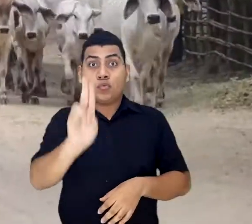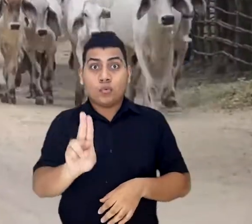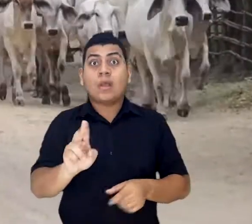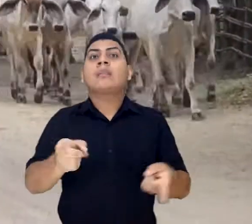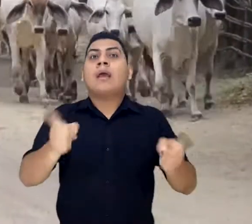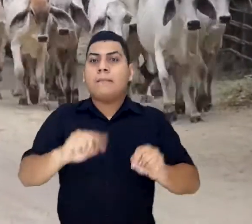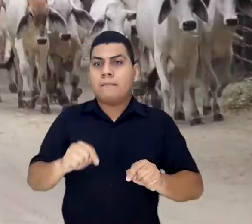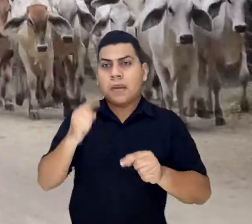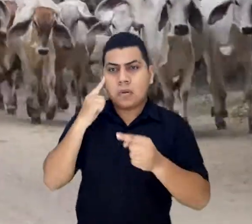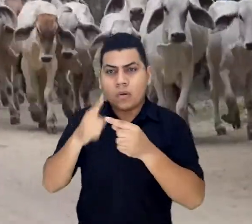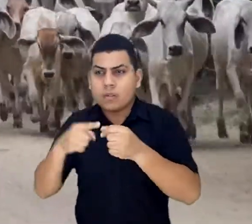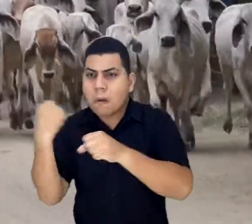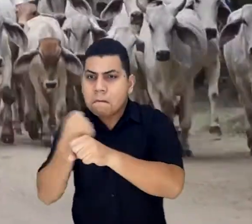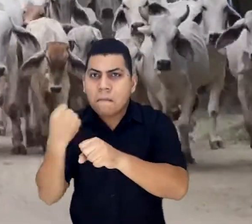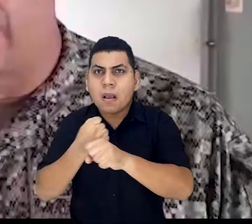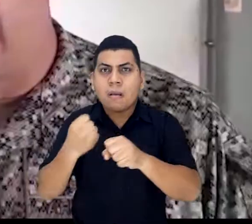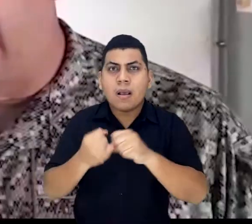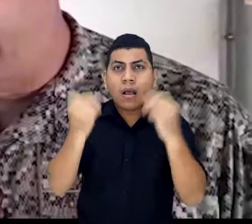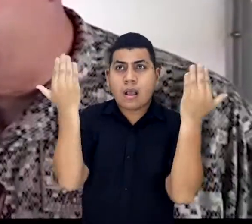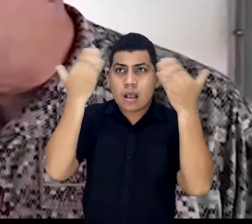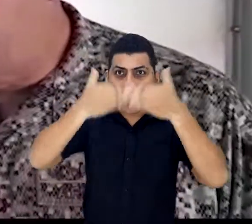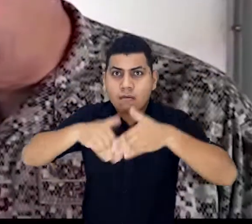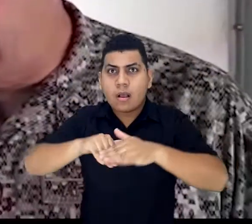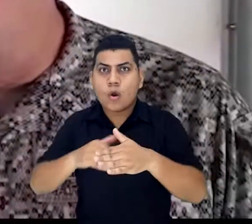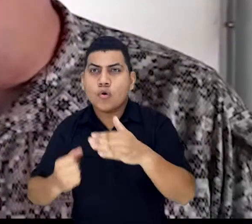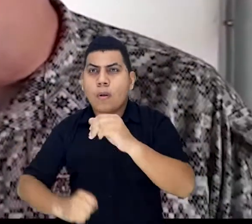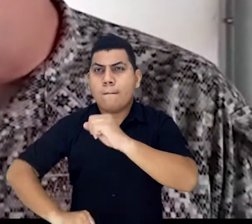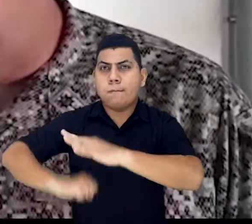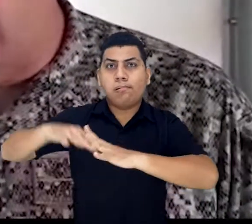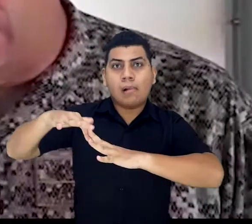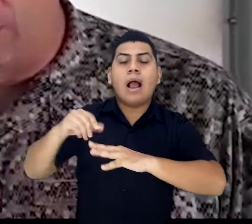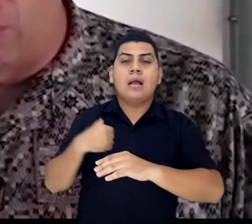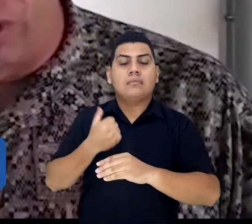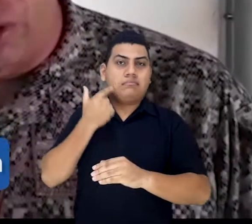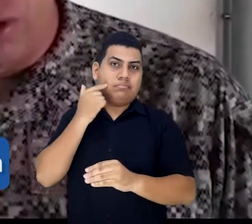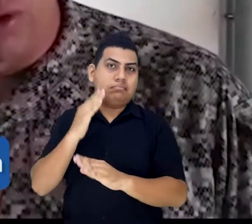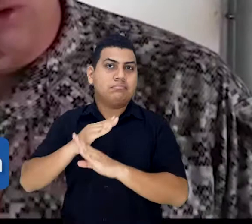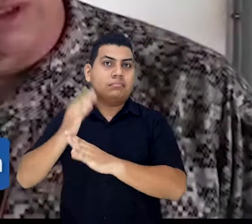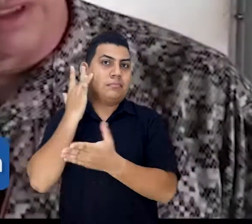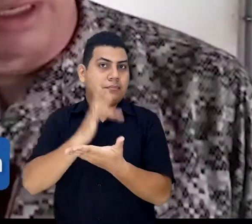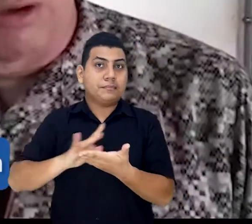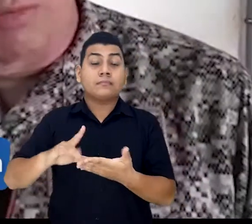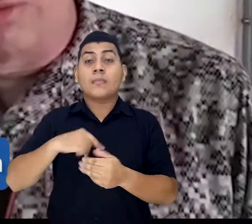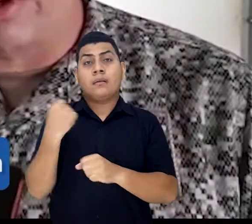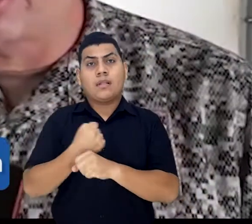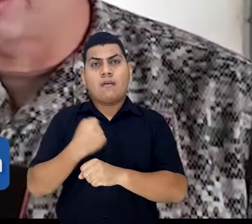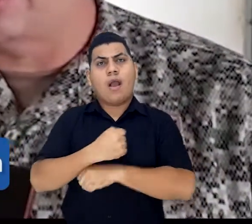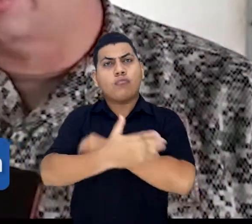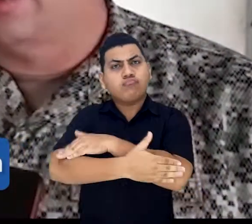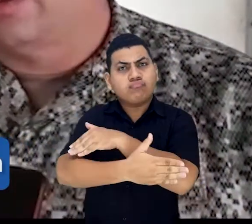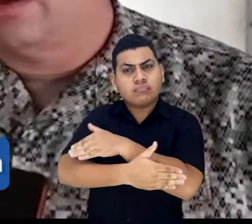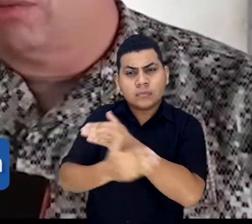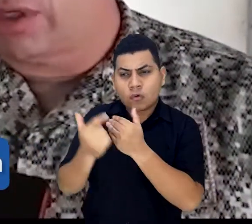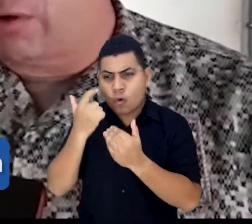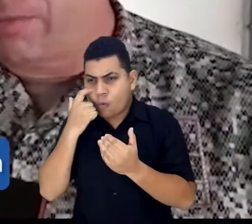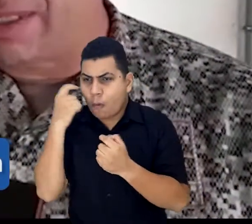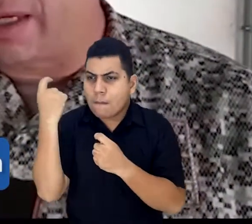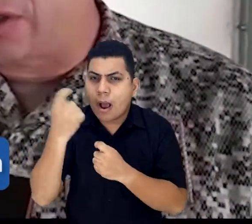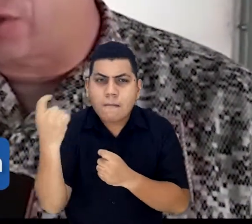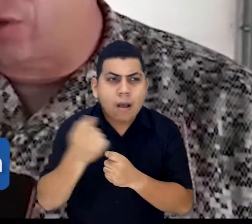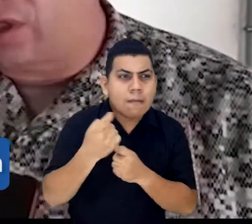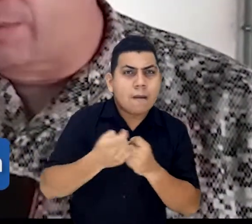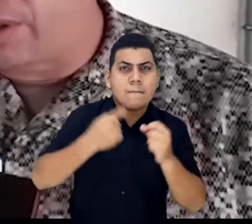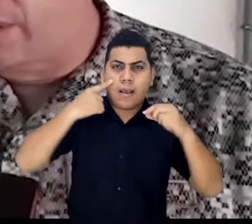trae tranquilidad a los habitantes. Al haber hecho un trabajo juicioso, detallado, profesional, un trabajo